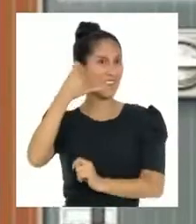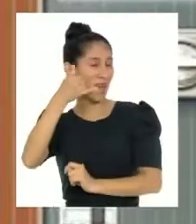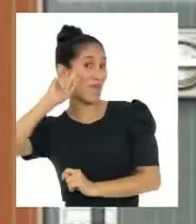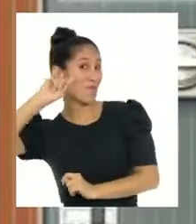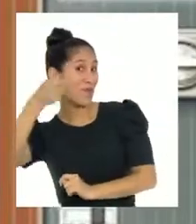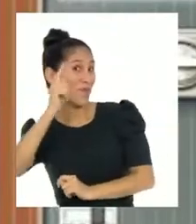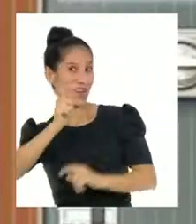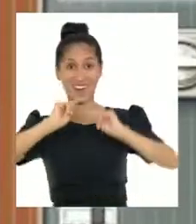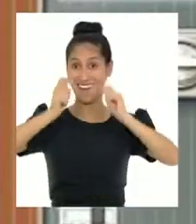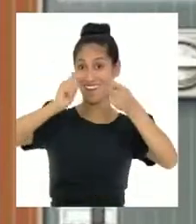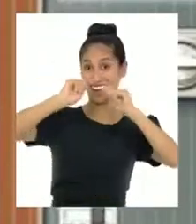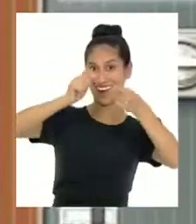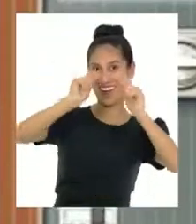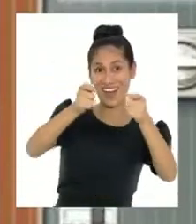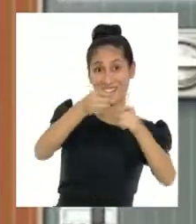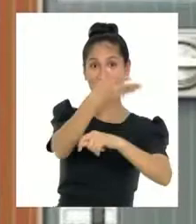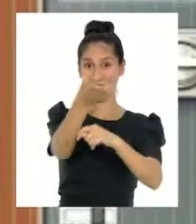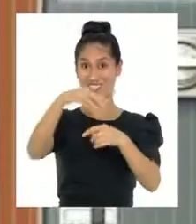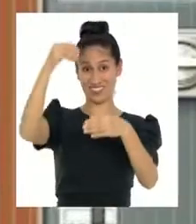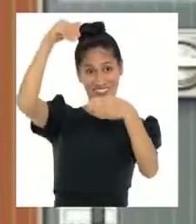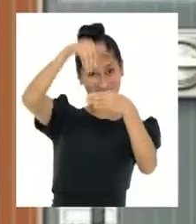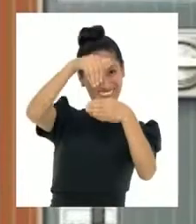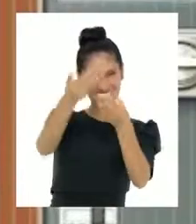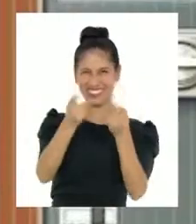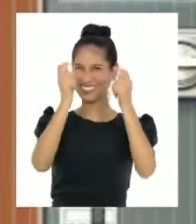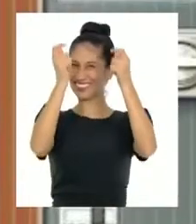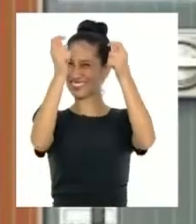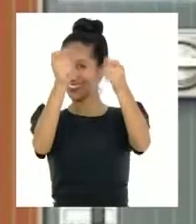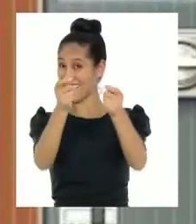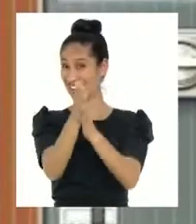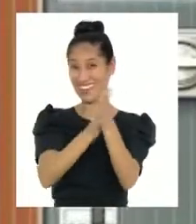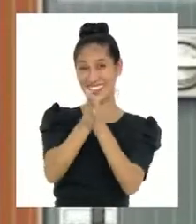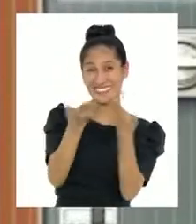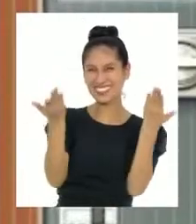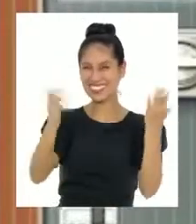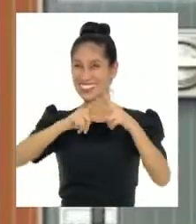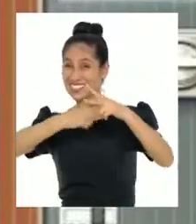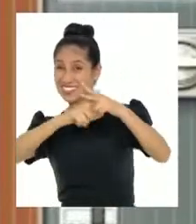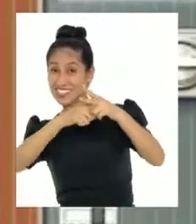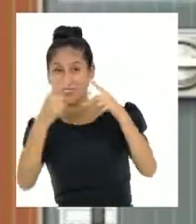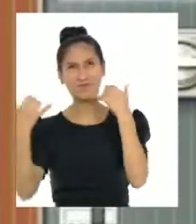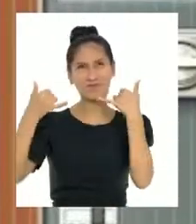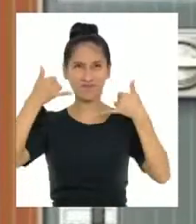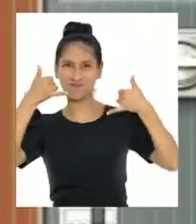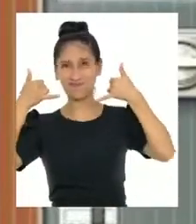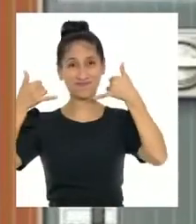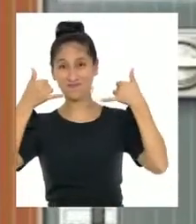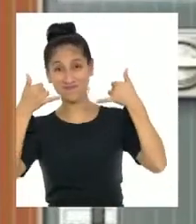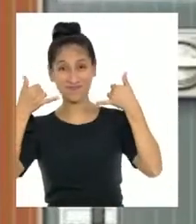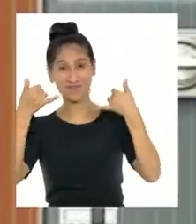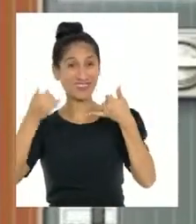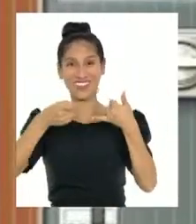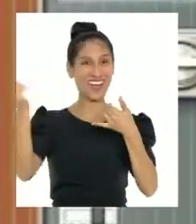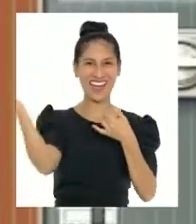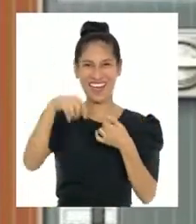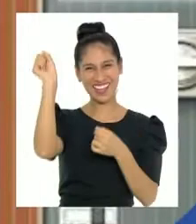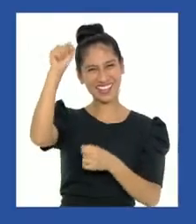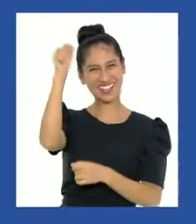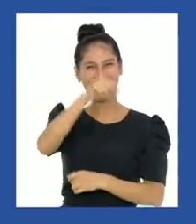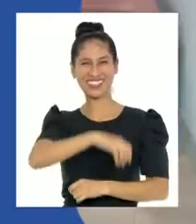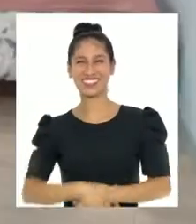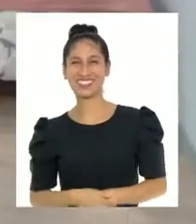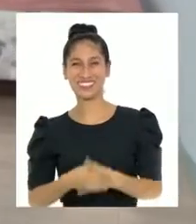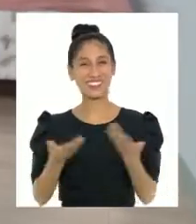podrán guardar su delicado parche. Oferta insuperable. ¡Ajá! Empiezan a sonar las llamadas, las oigo venir, ¡claro que sí!